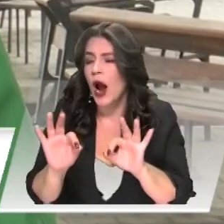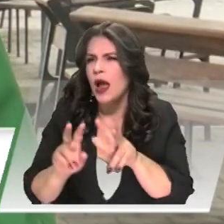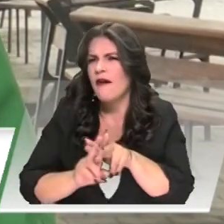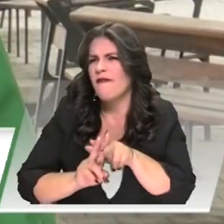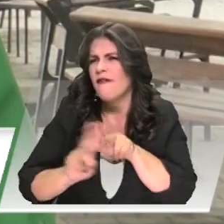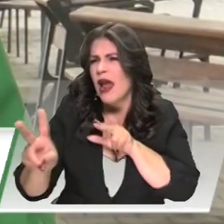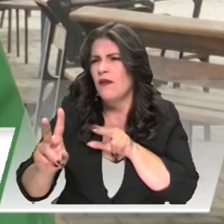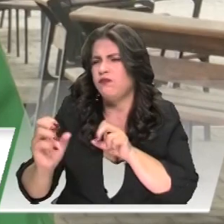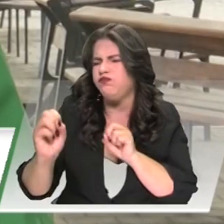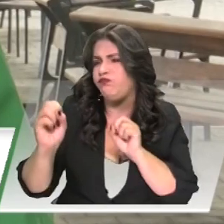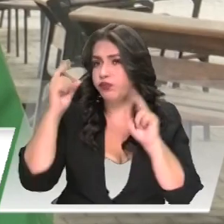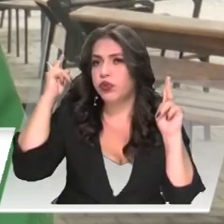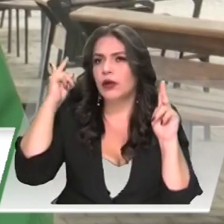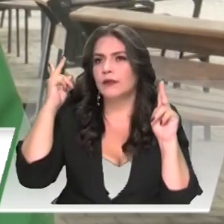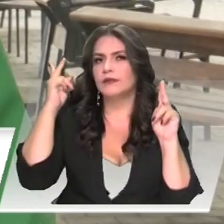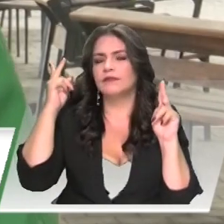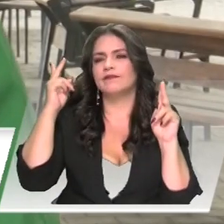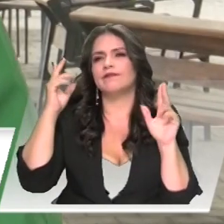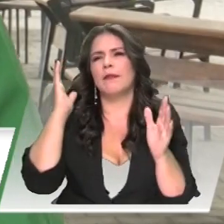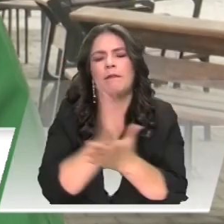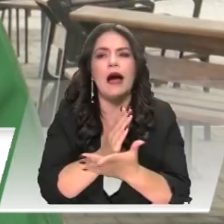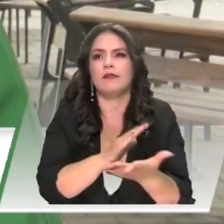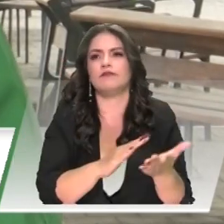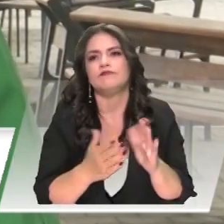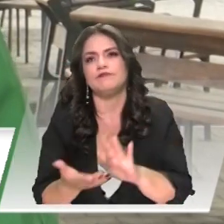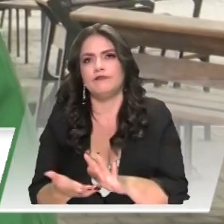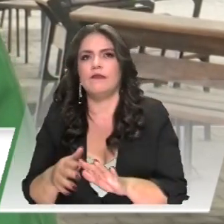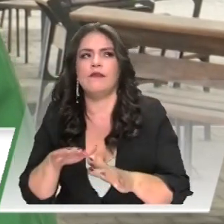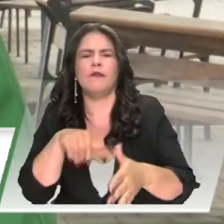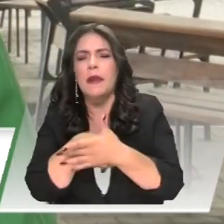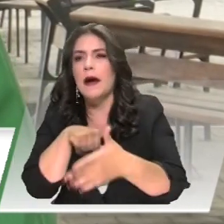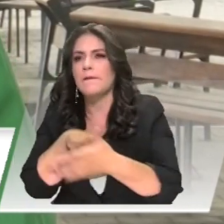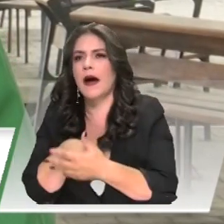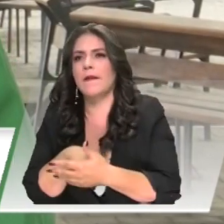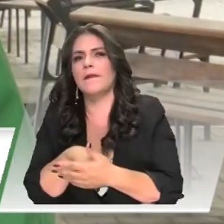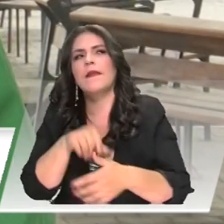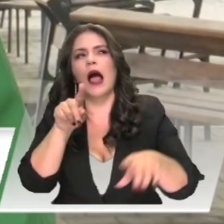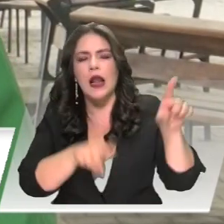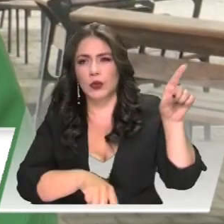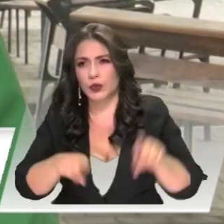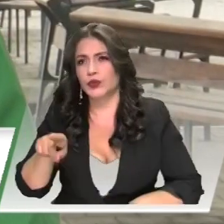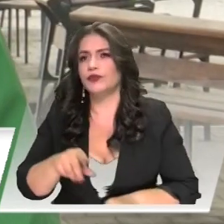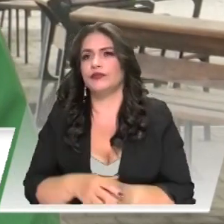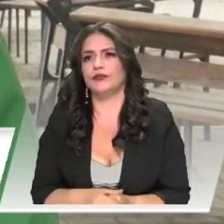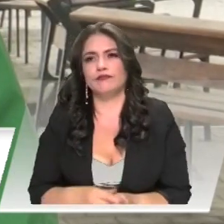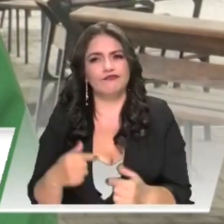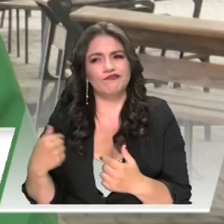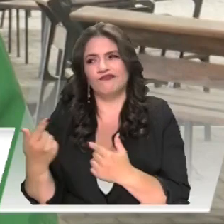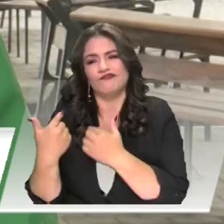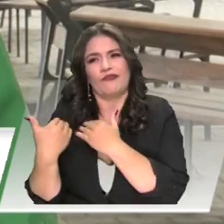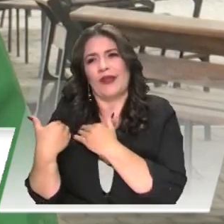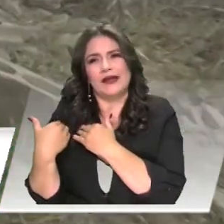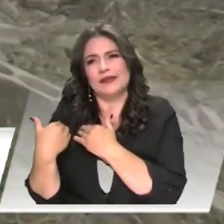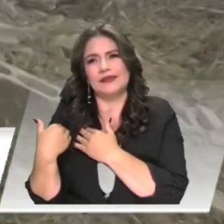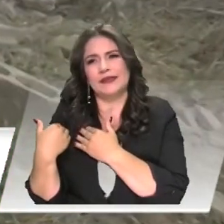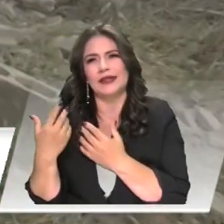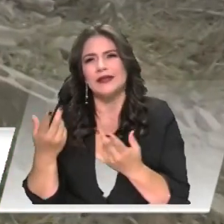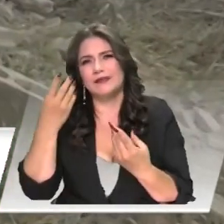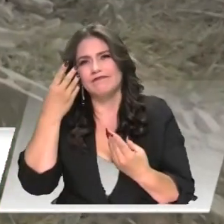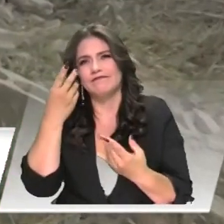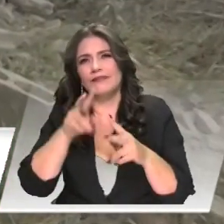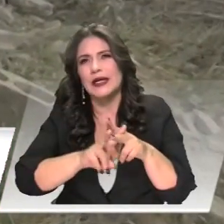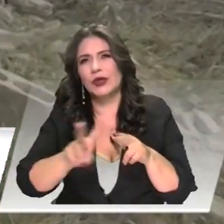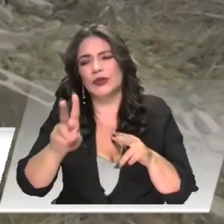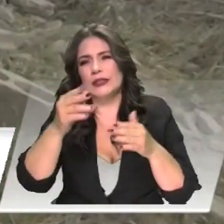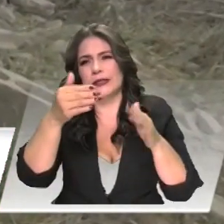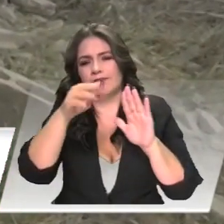desarrollar mayores velocidades, lastimosamente algunos actores viales, algunos conductores irrespetan los límites de velocidad. Las